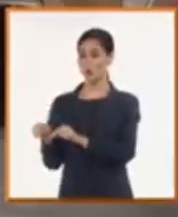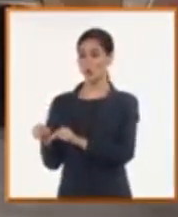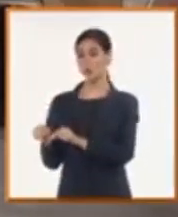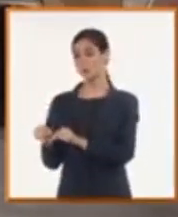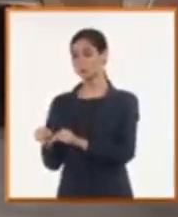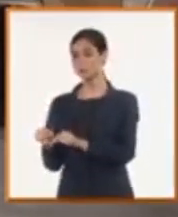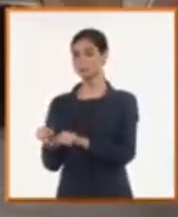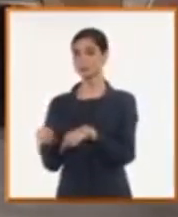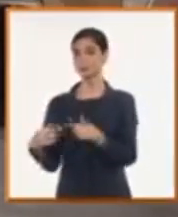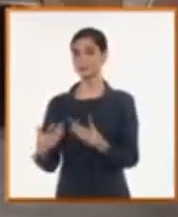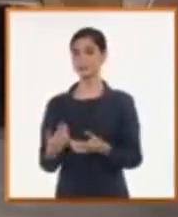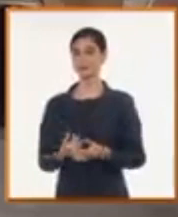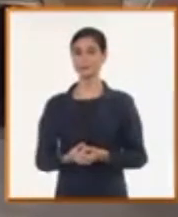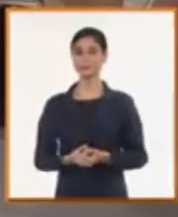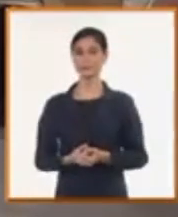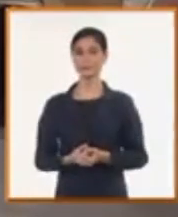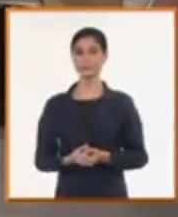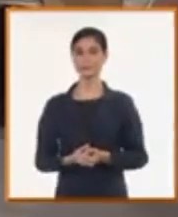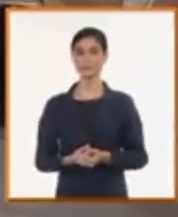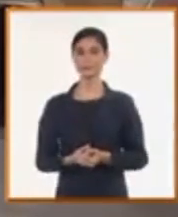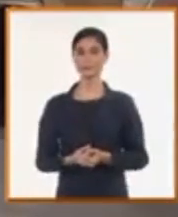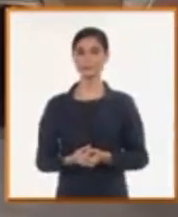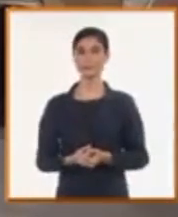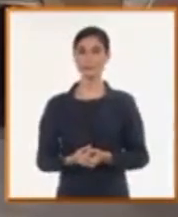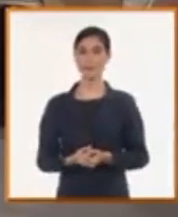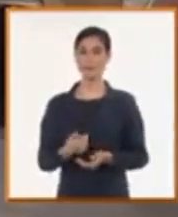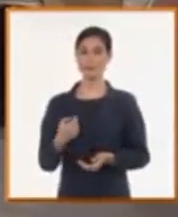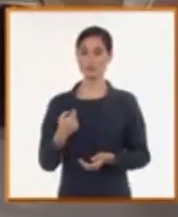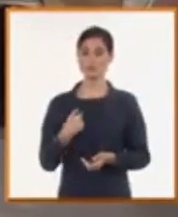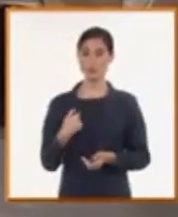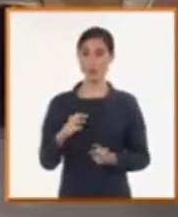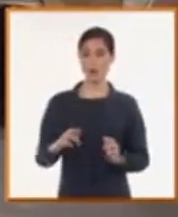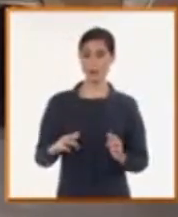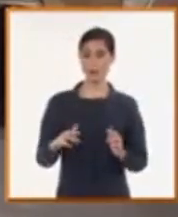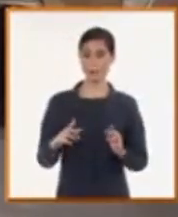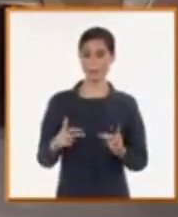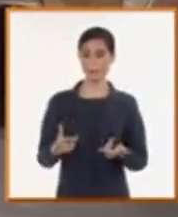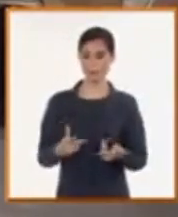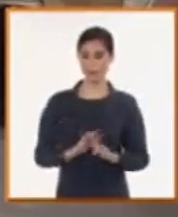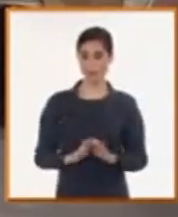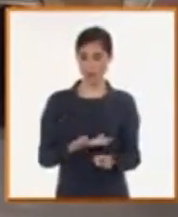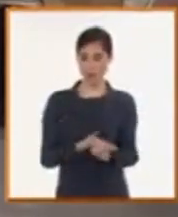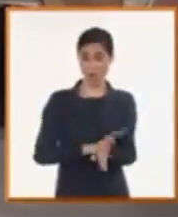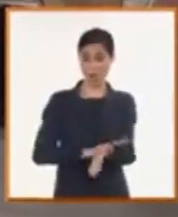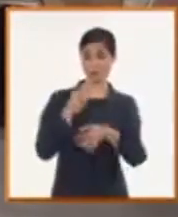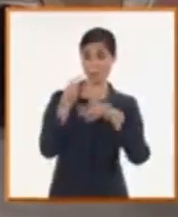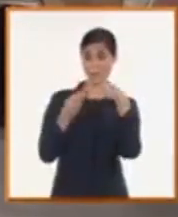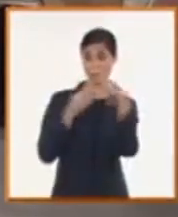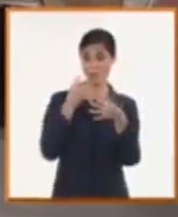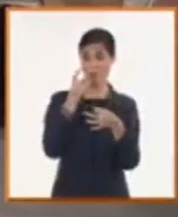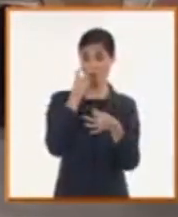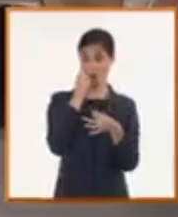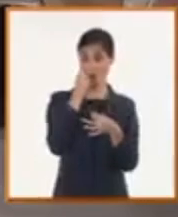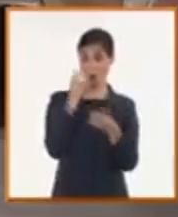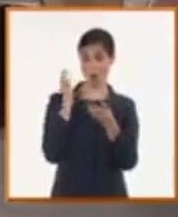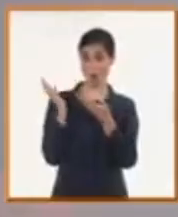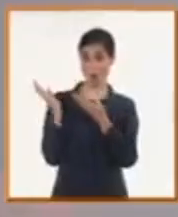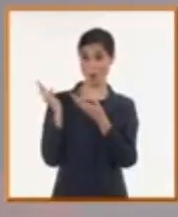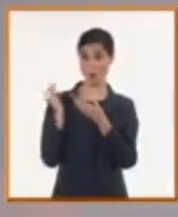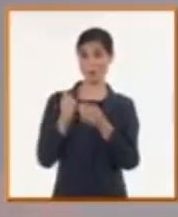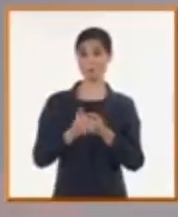explicación que dio el doctor, yo le daría un poquito atrás y hablaría de estos operativos. Cuba